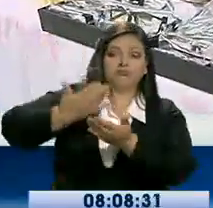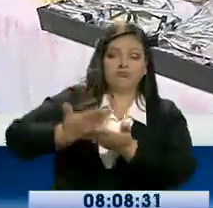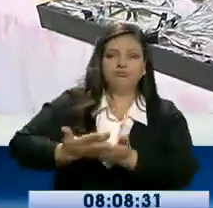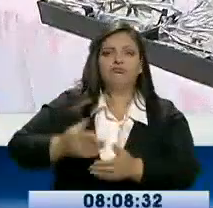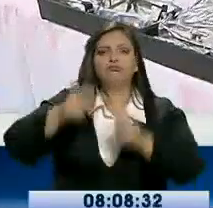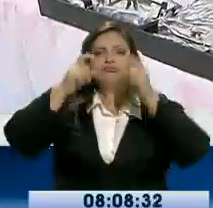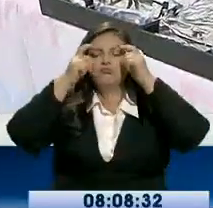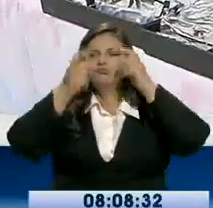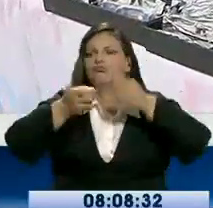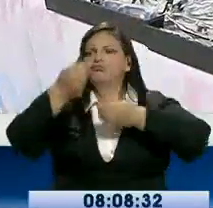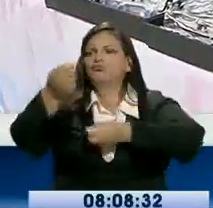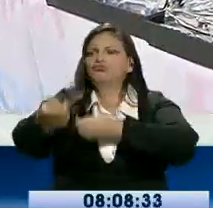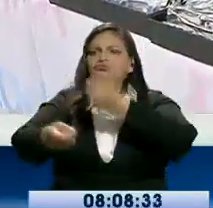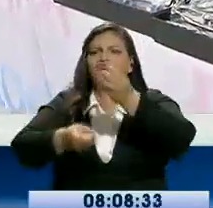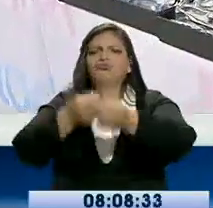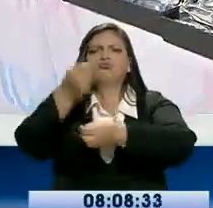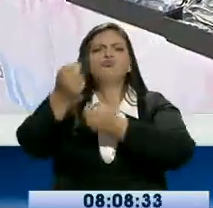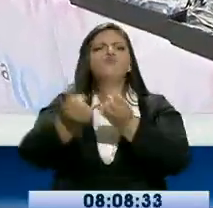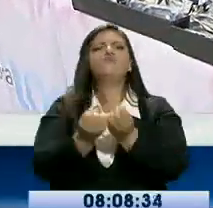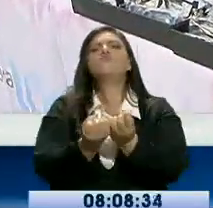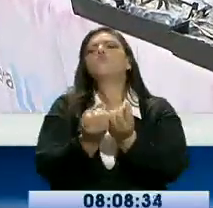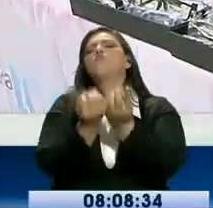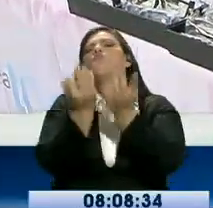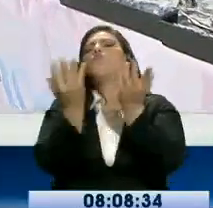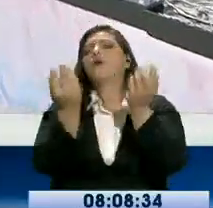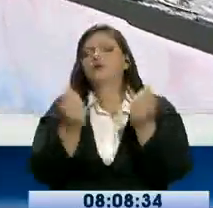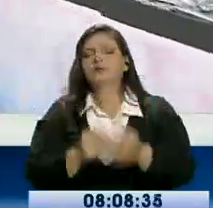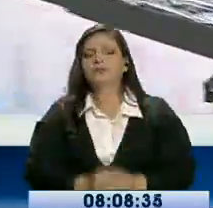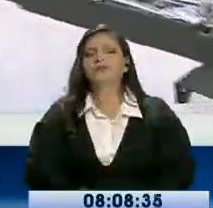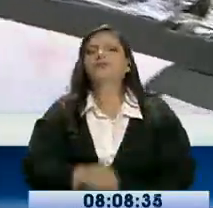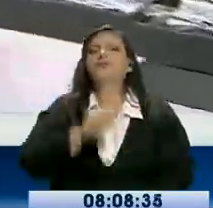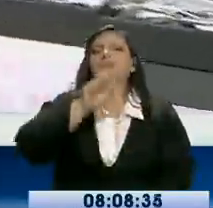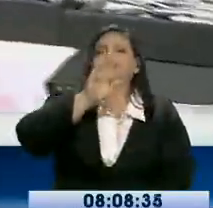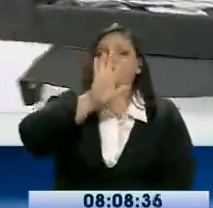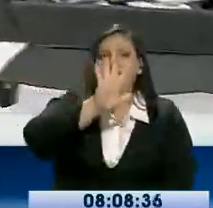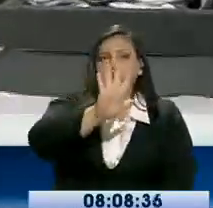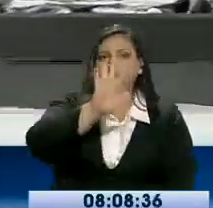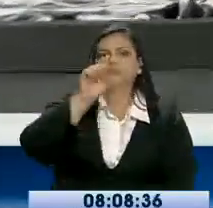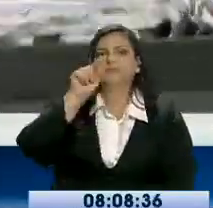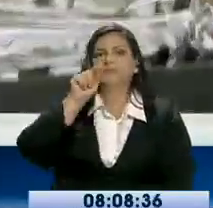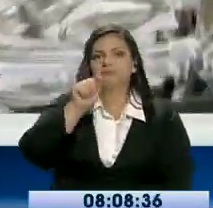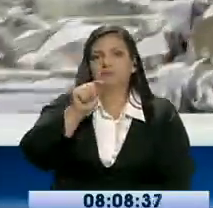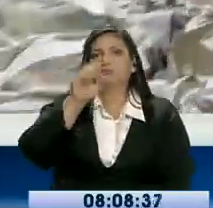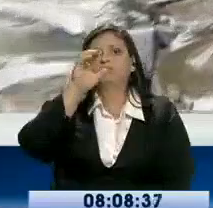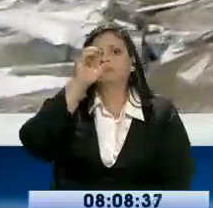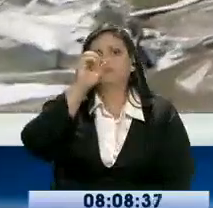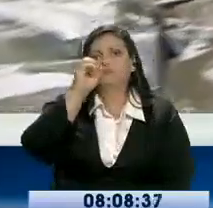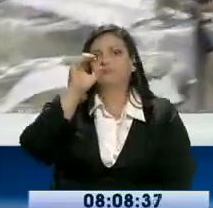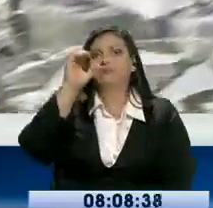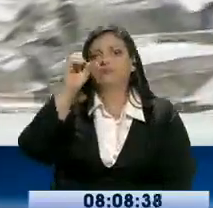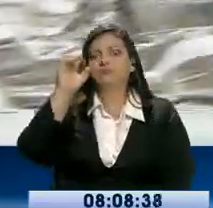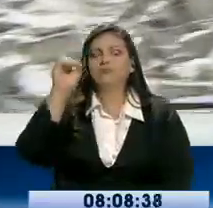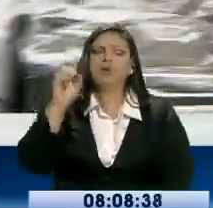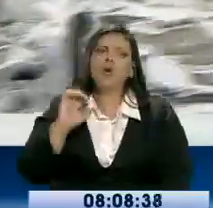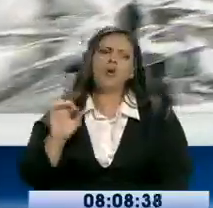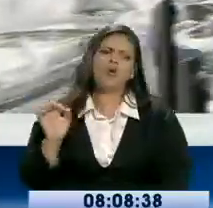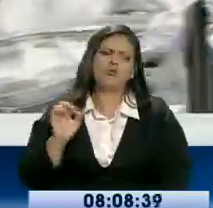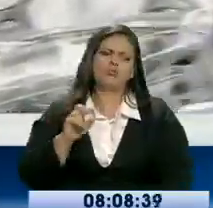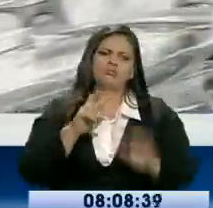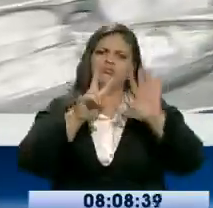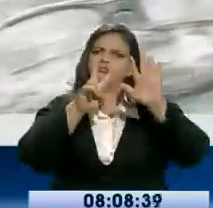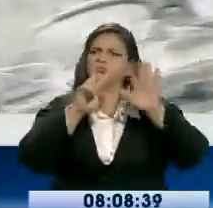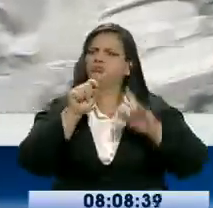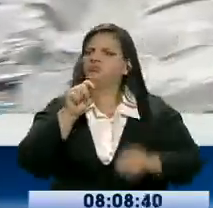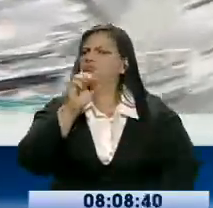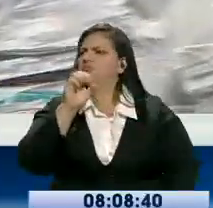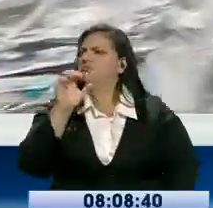seguro que pasamos de los 5.000 pares de lentes entregados desde que comenzamos esta labor, y si no son 6 o 7.000 pares de lentes que hemos entregado. Y